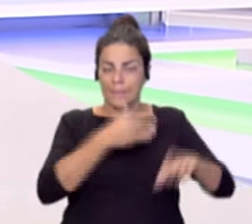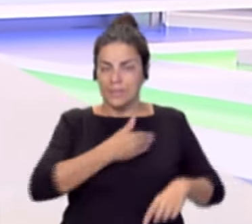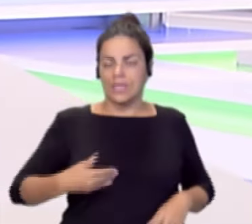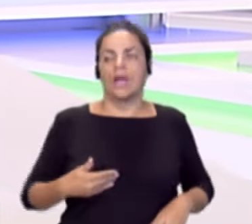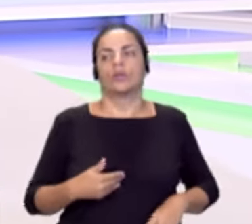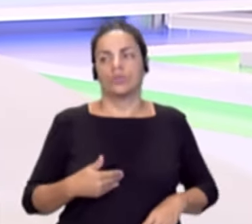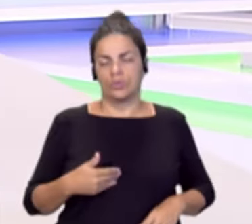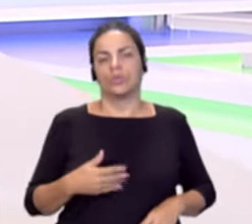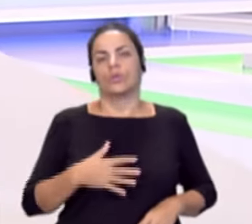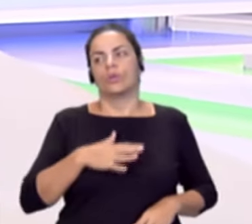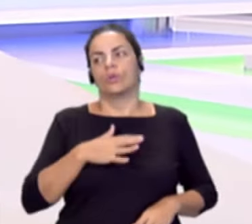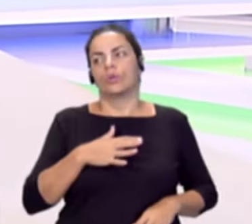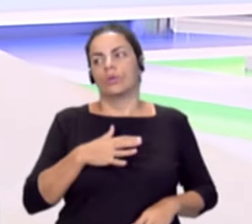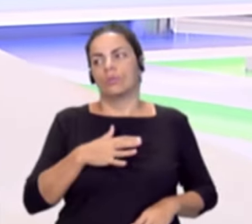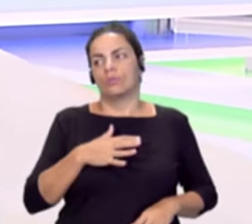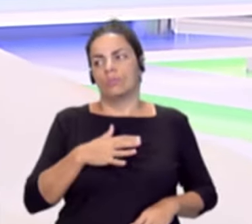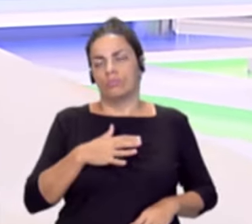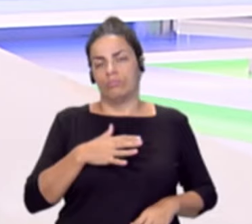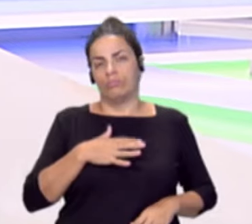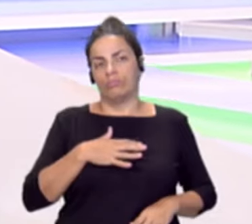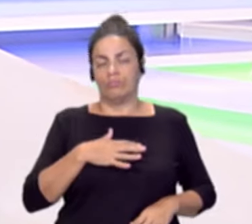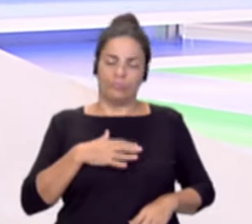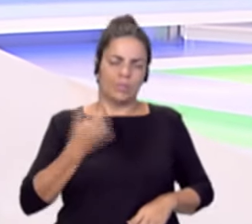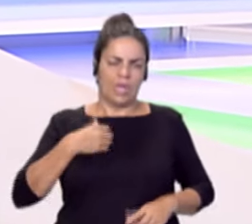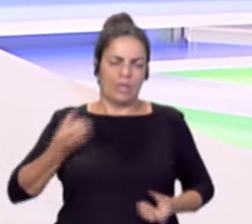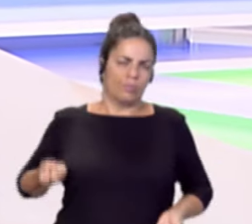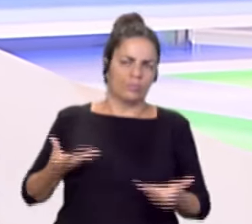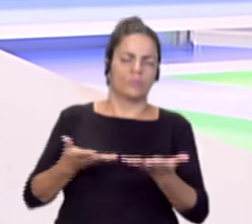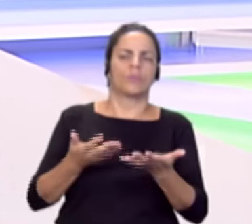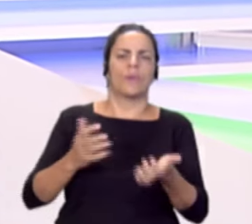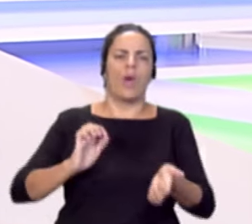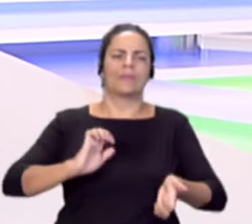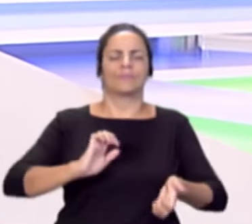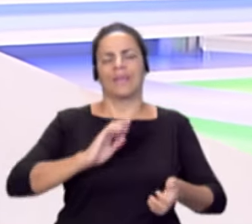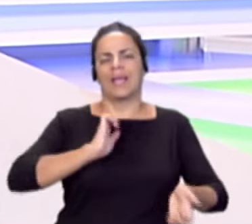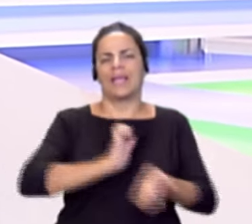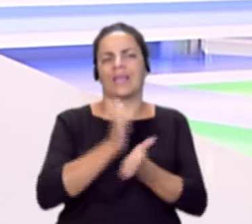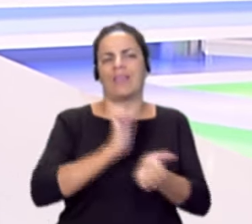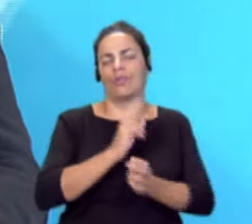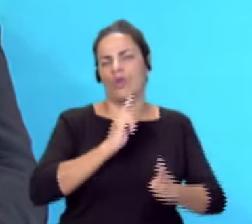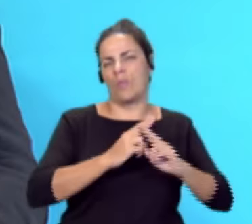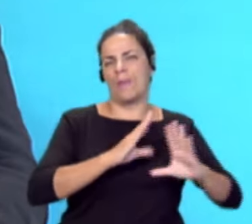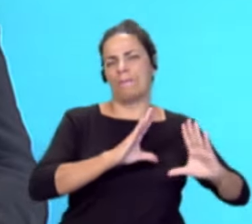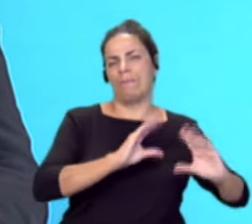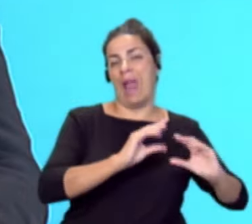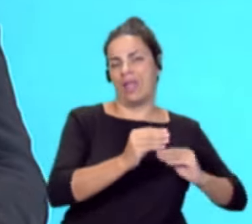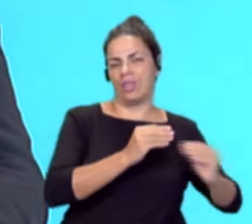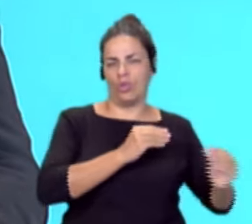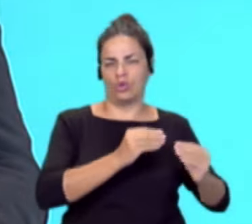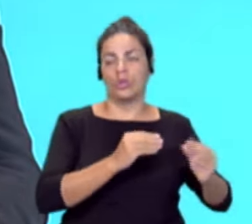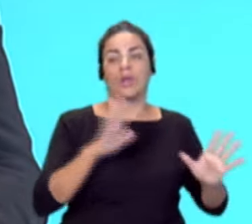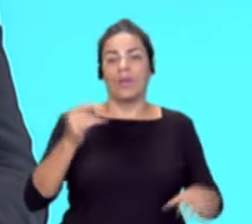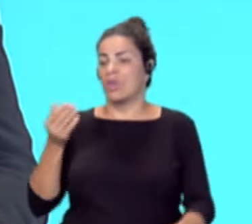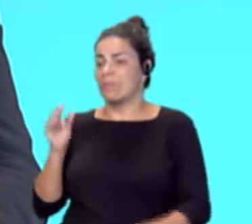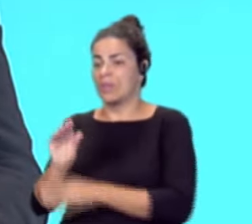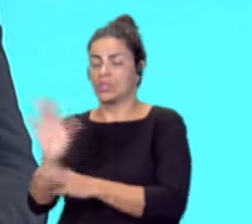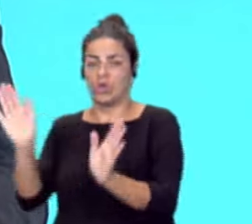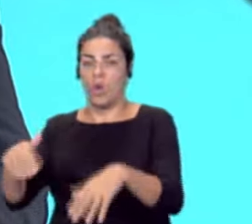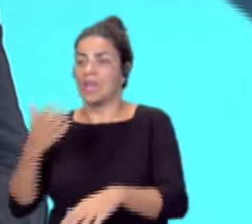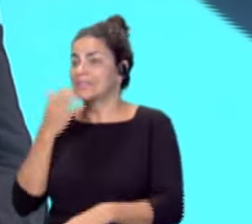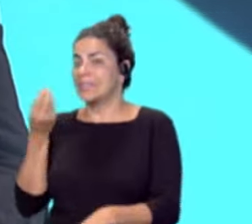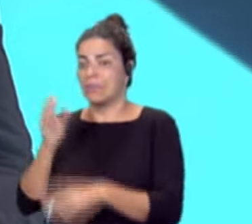estamos dando las noticias de créditos blandos, de que se puede, pero no hay inversión. Y si no hay inversión, no seremos competitivos cara al